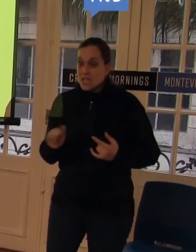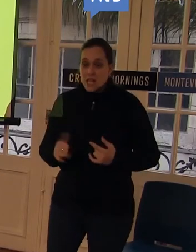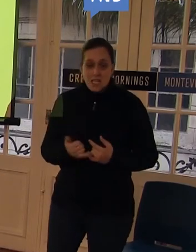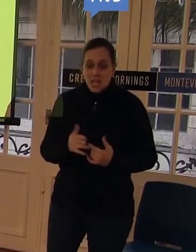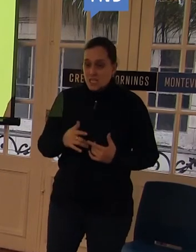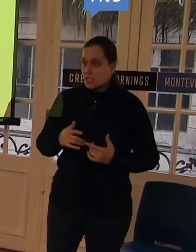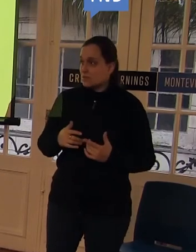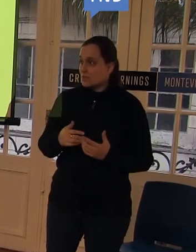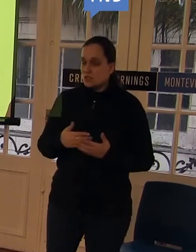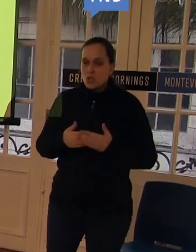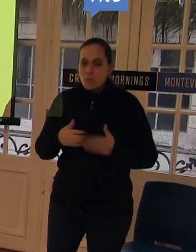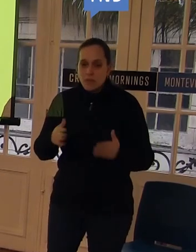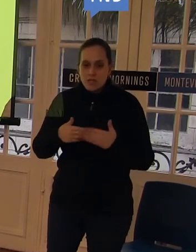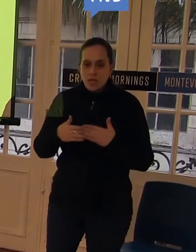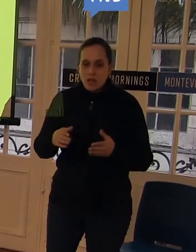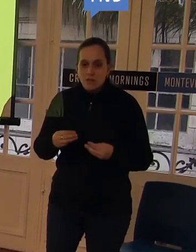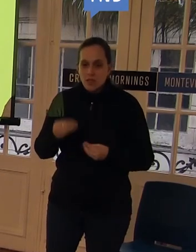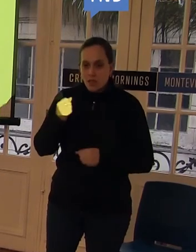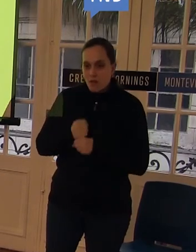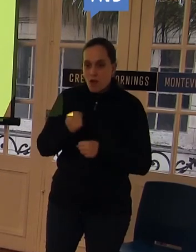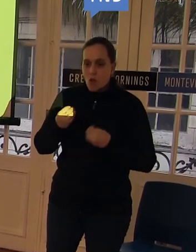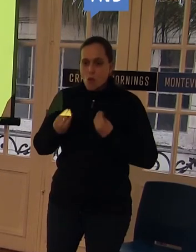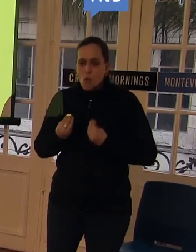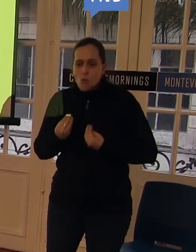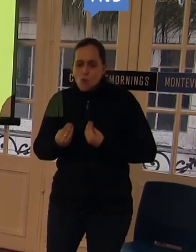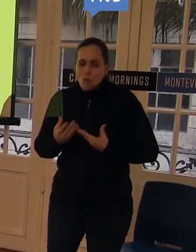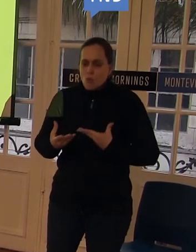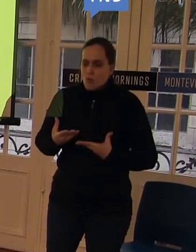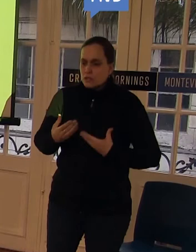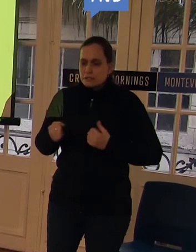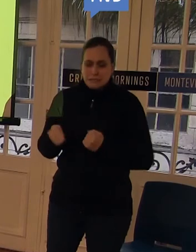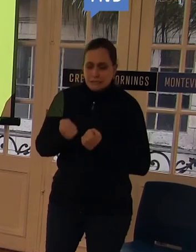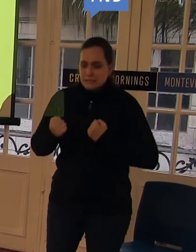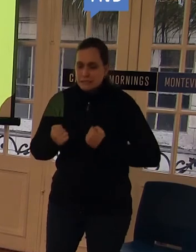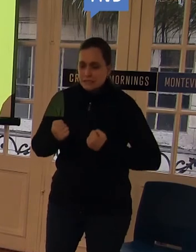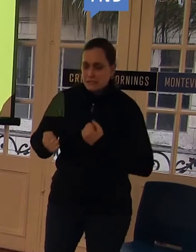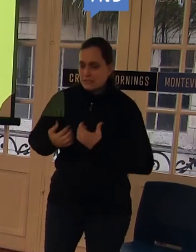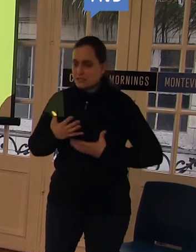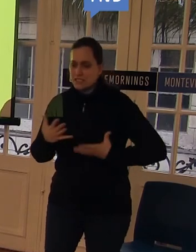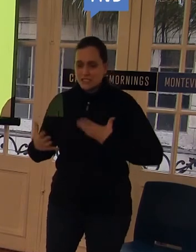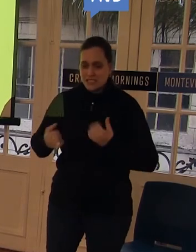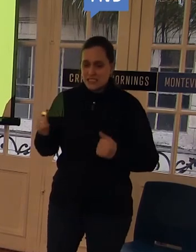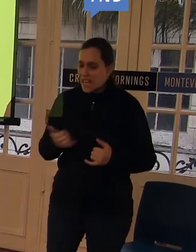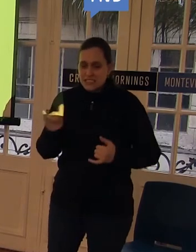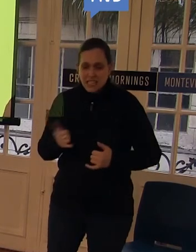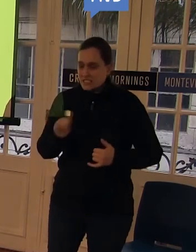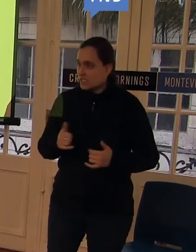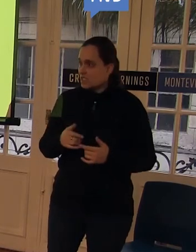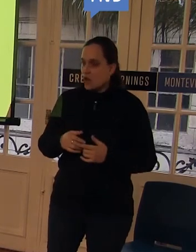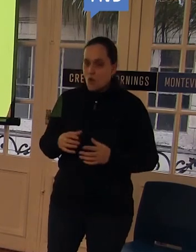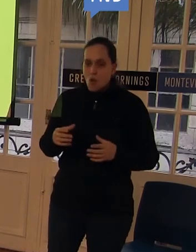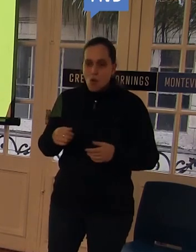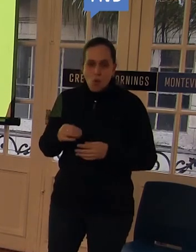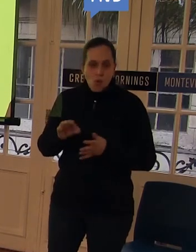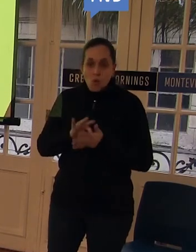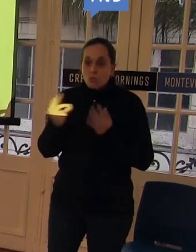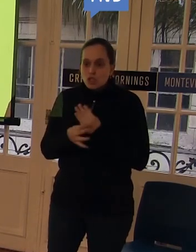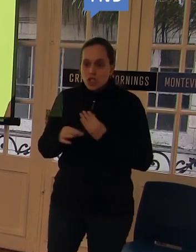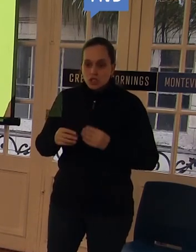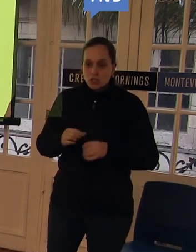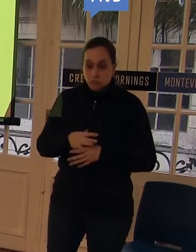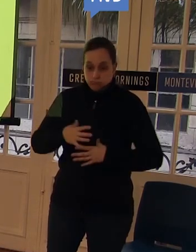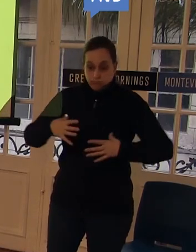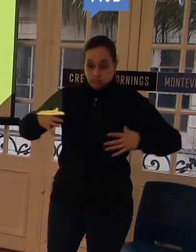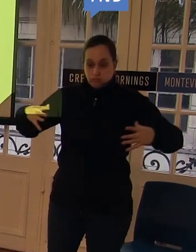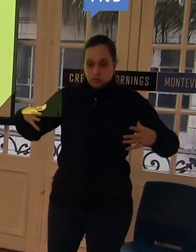las etapas iniciales, cuando... y sobre todo cuando tenía un proyecto grande. Era como esa